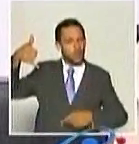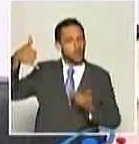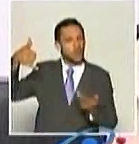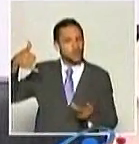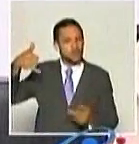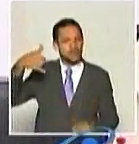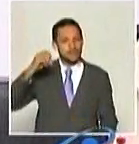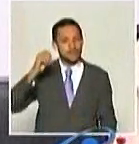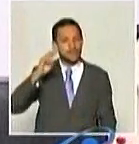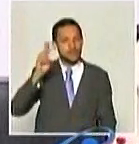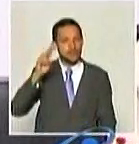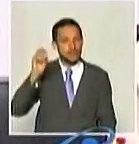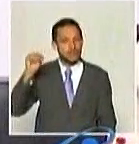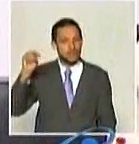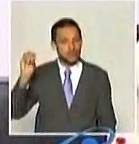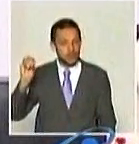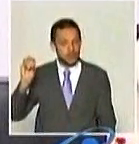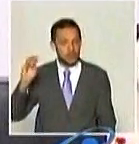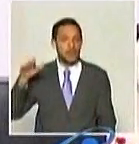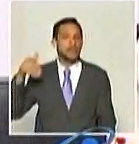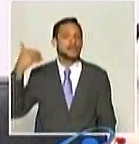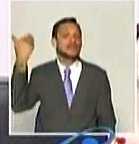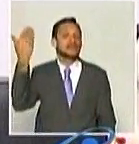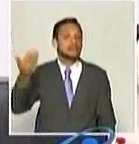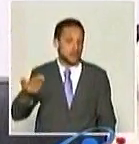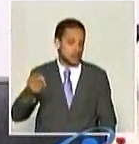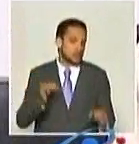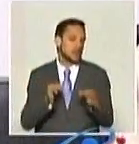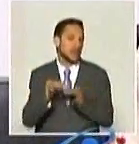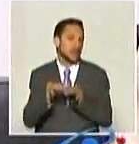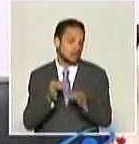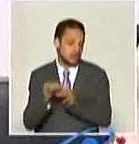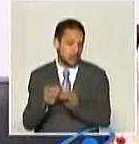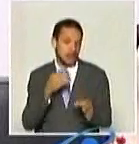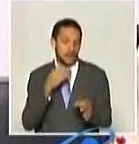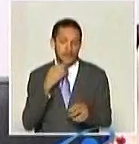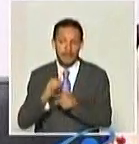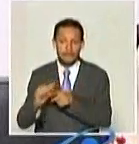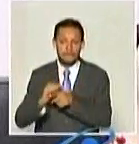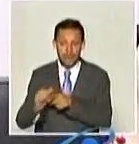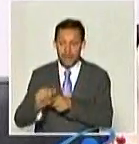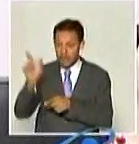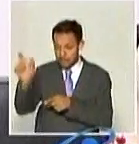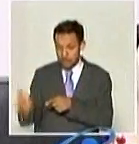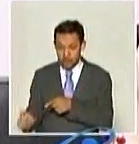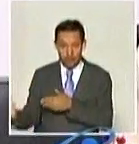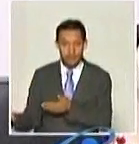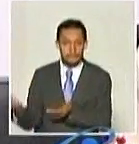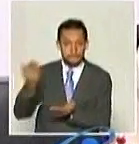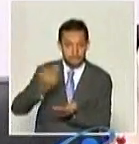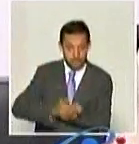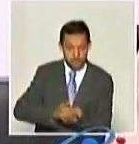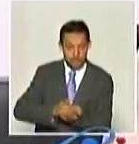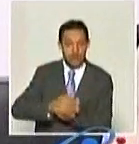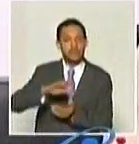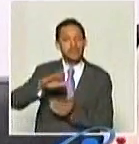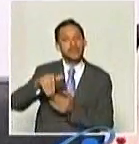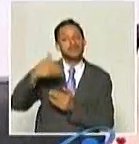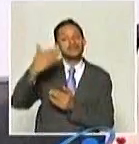pues obviamente que en otros programas iremos dando una demostración, ya con una demostración con los